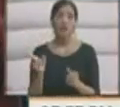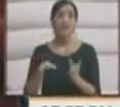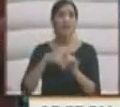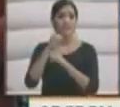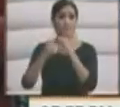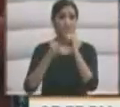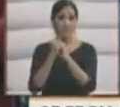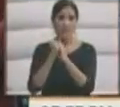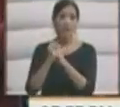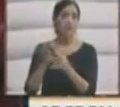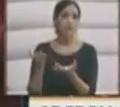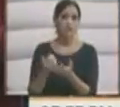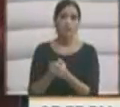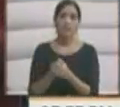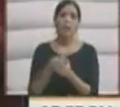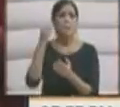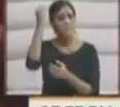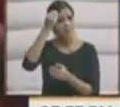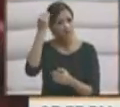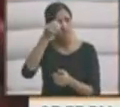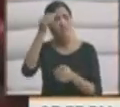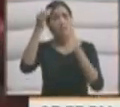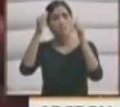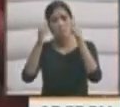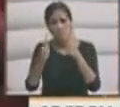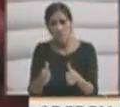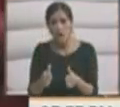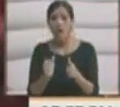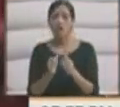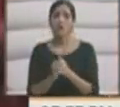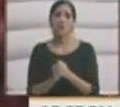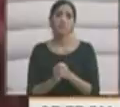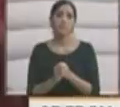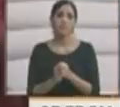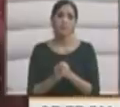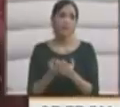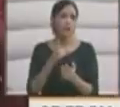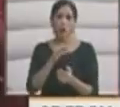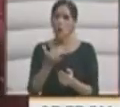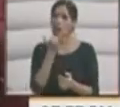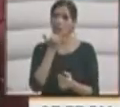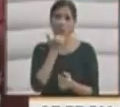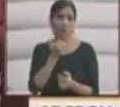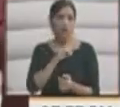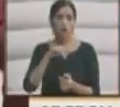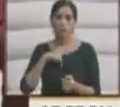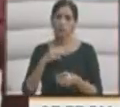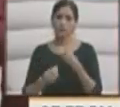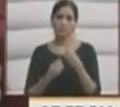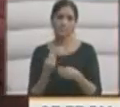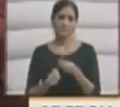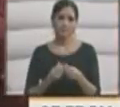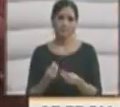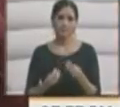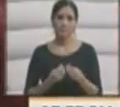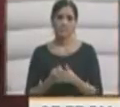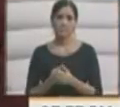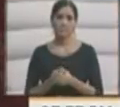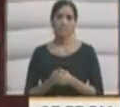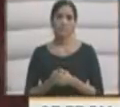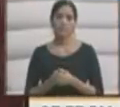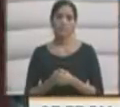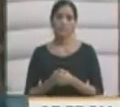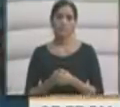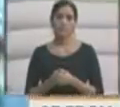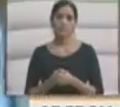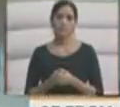que, bueno, que piensen bien, analicen bien, que no cometan los errores de nosotros, que nos vivimos así, sin